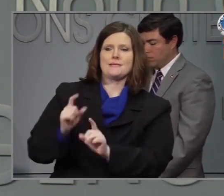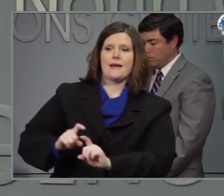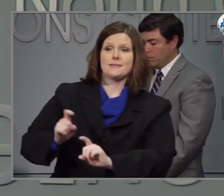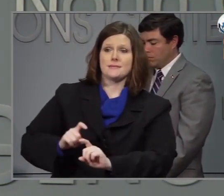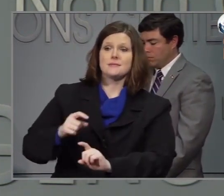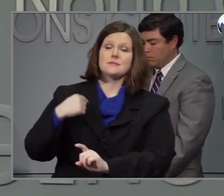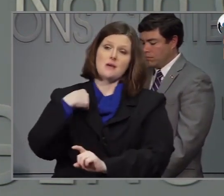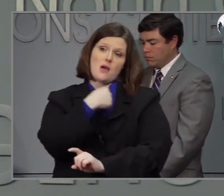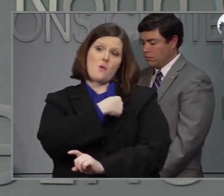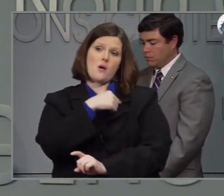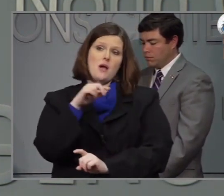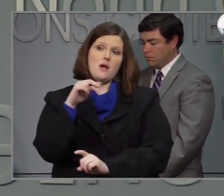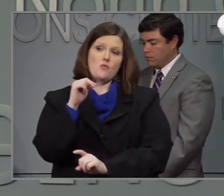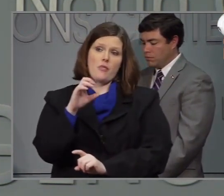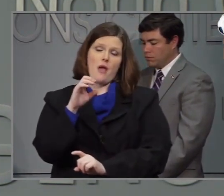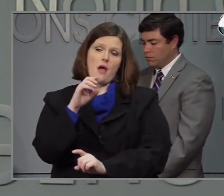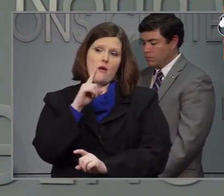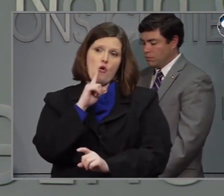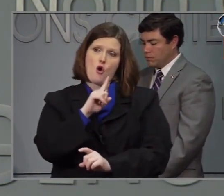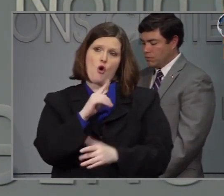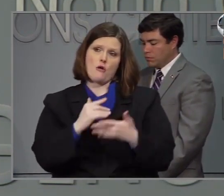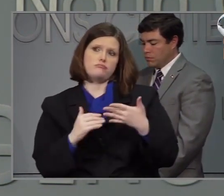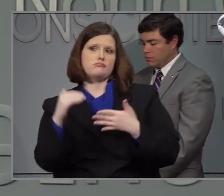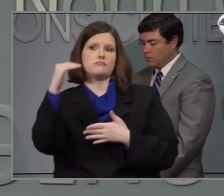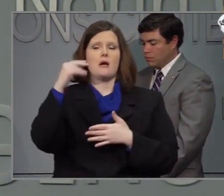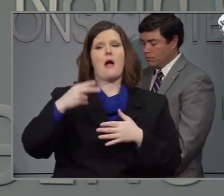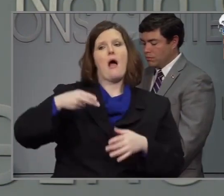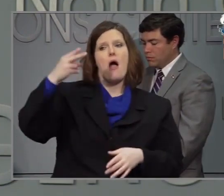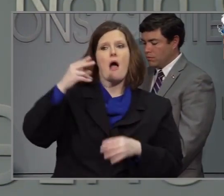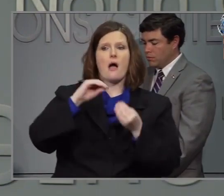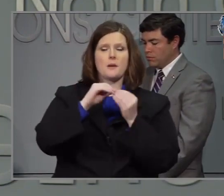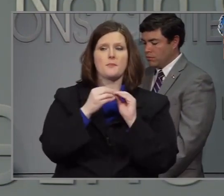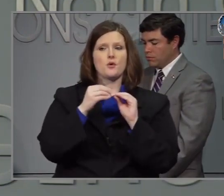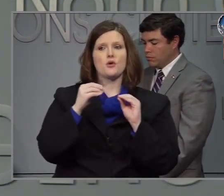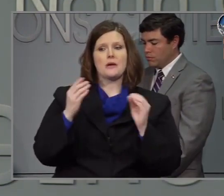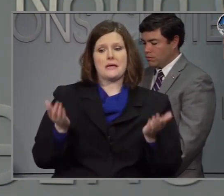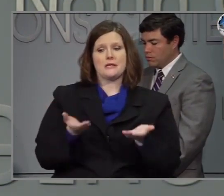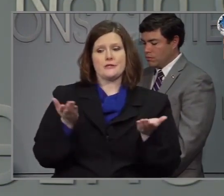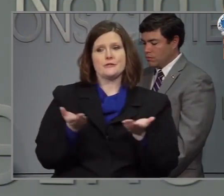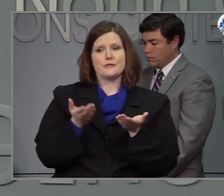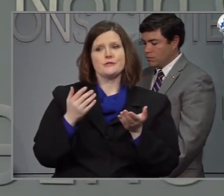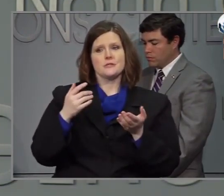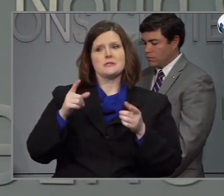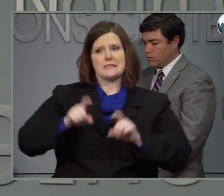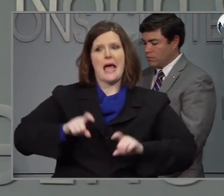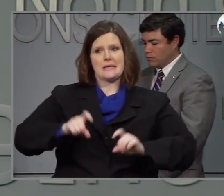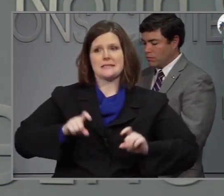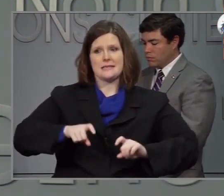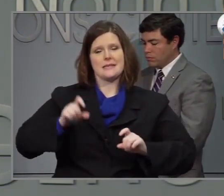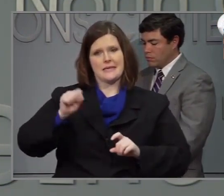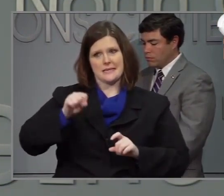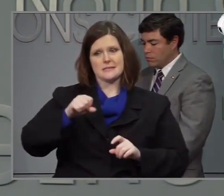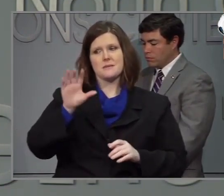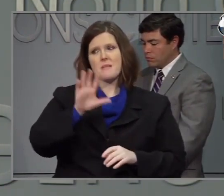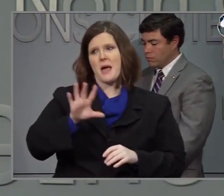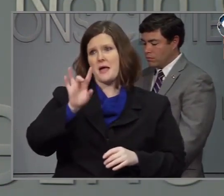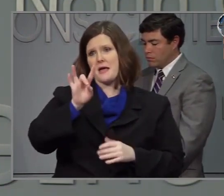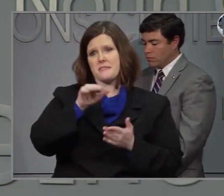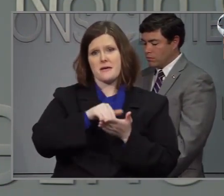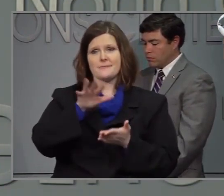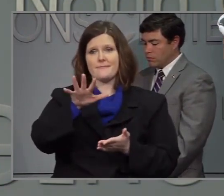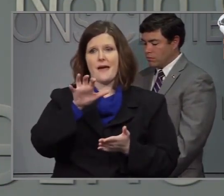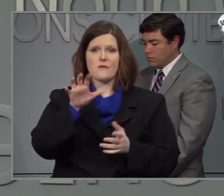hacer pruebas y también trabajamos mucho con los estados y el número de personas a los que se les ha hecho la prueba casi